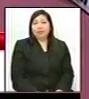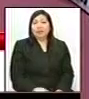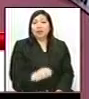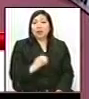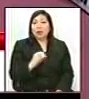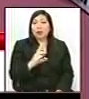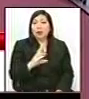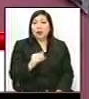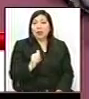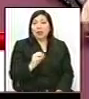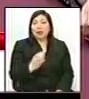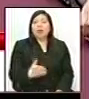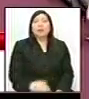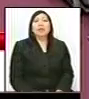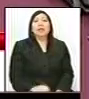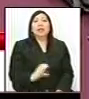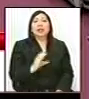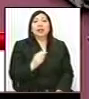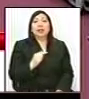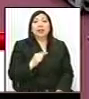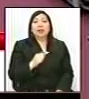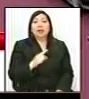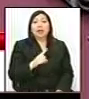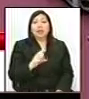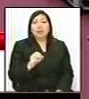Coracora, de Cangallo,